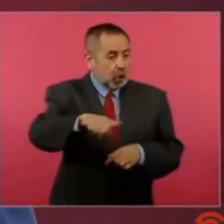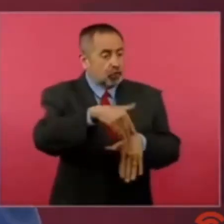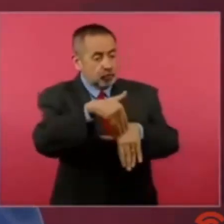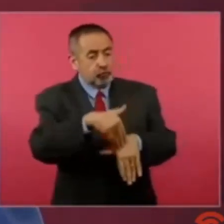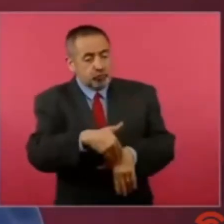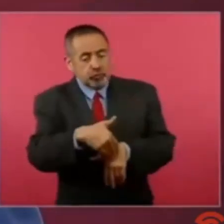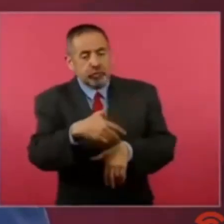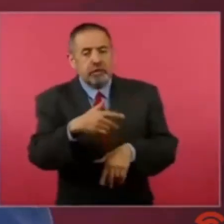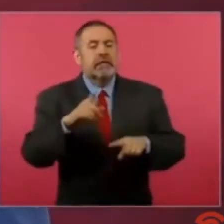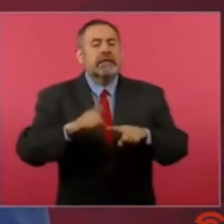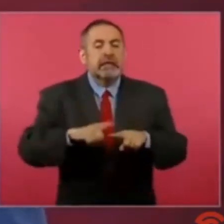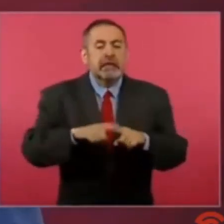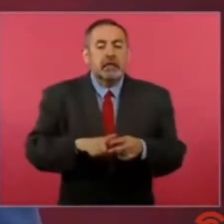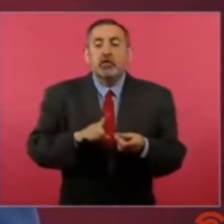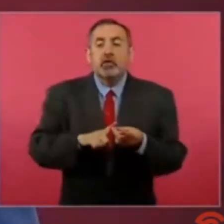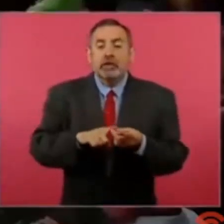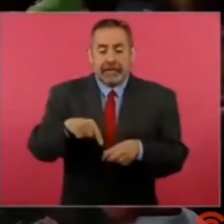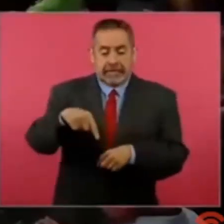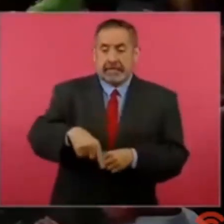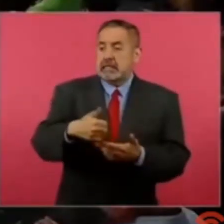nosotros? ¿Aquí?